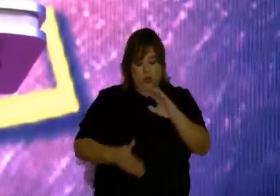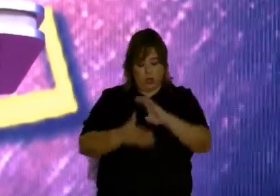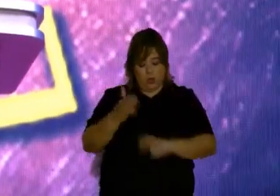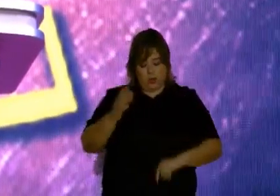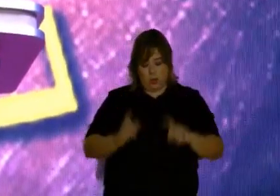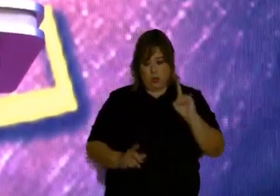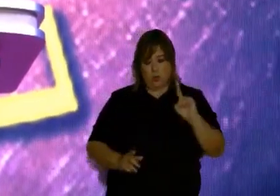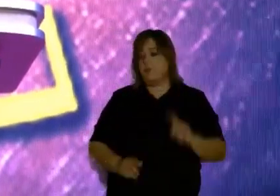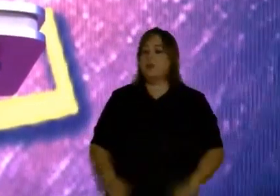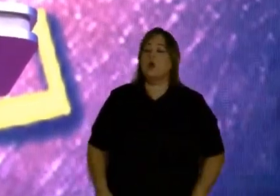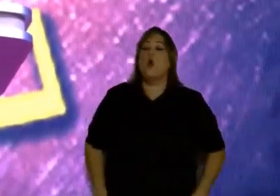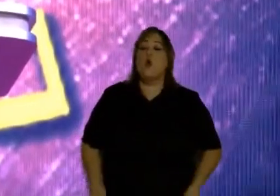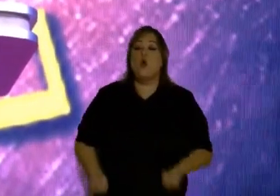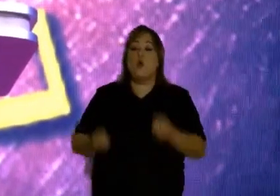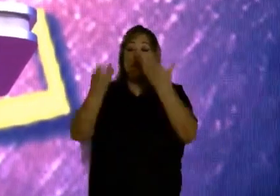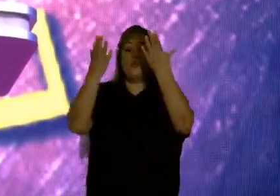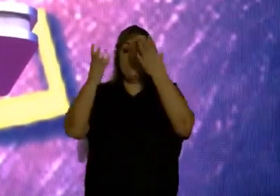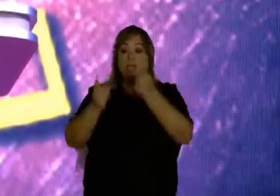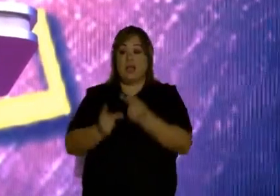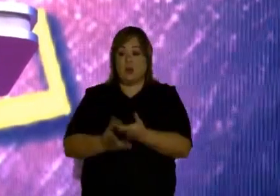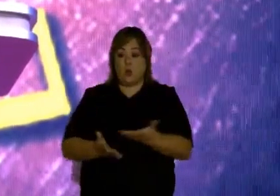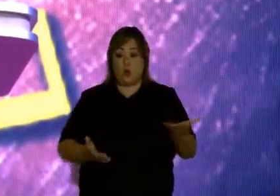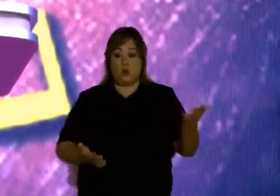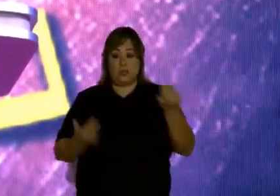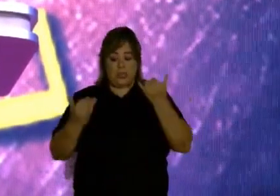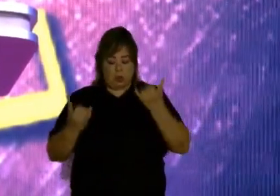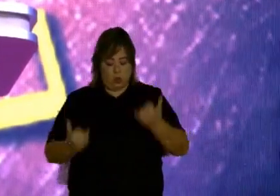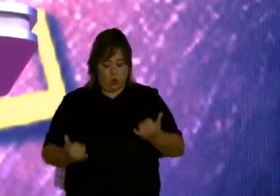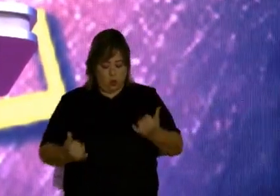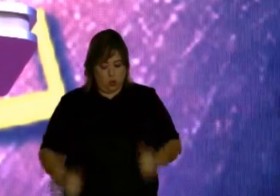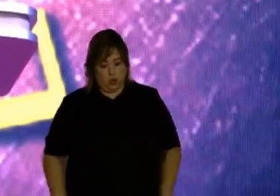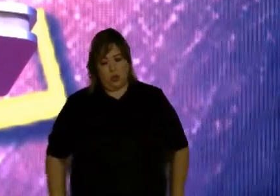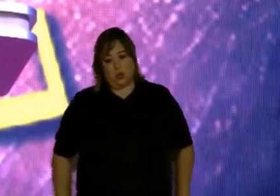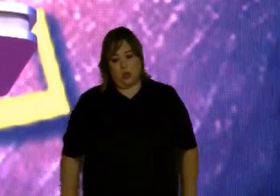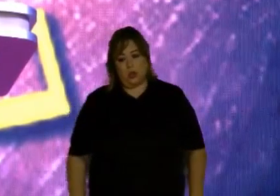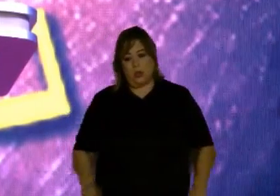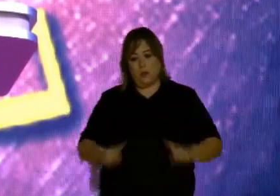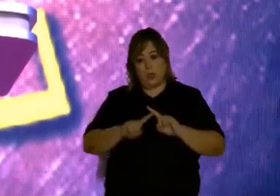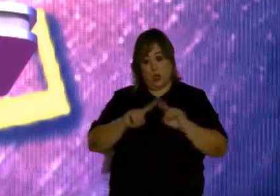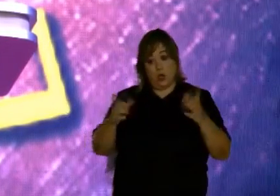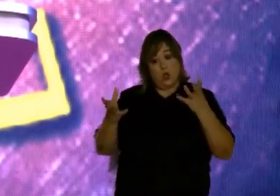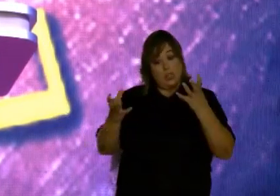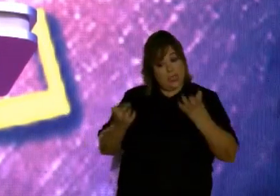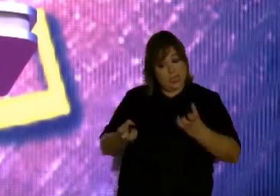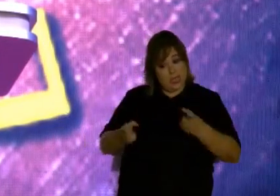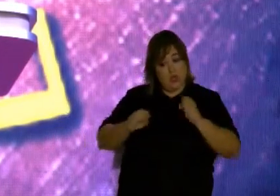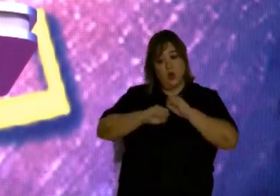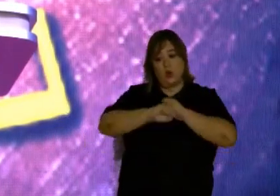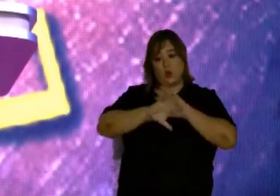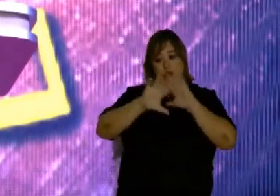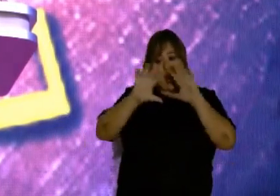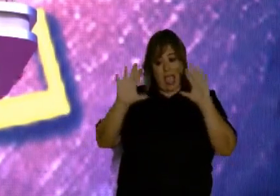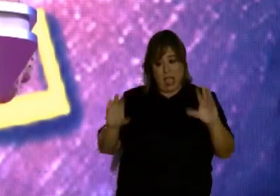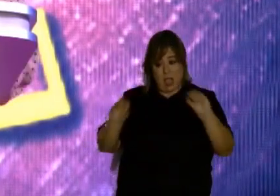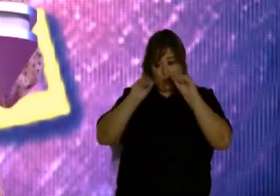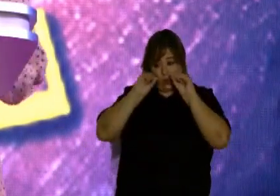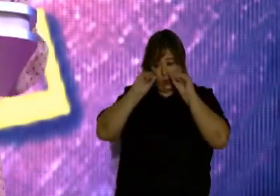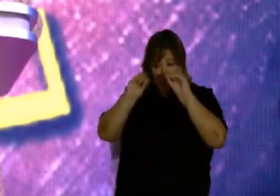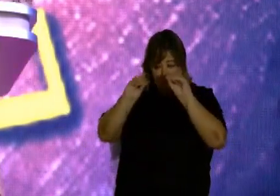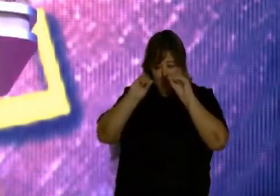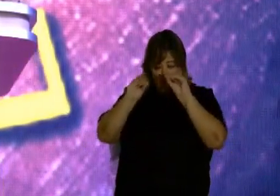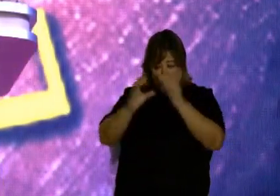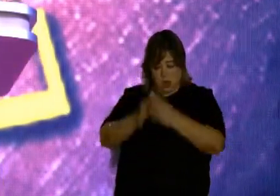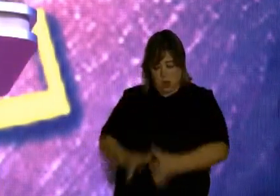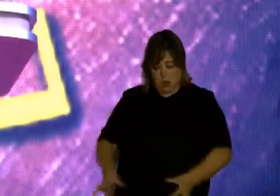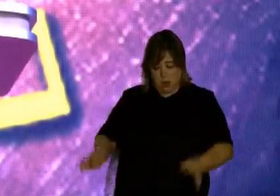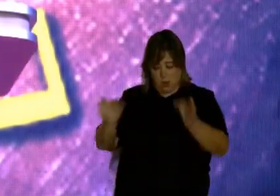porque hoy tenemos tantas cosas, pero si esto hay que continuarlo, lo continuamos el miércoles, pero quiero dejarle claro una enseñanza importante,